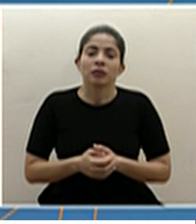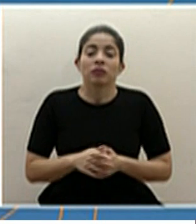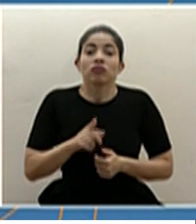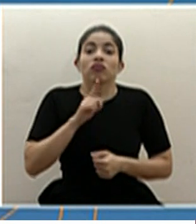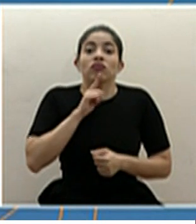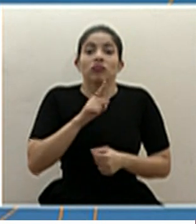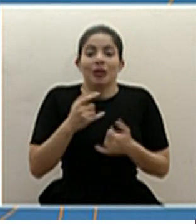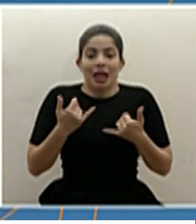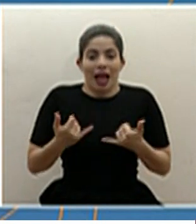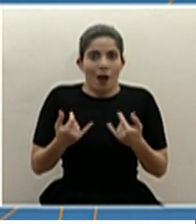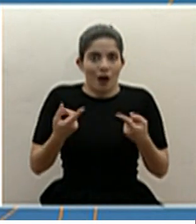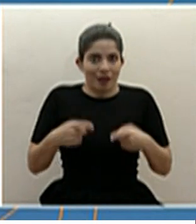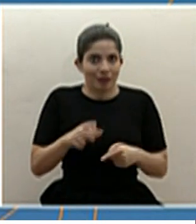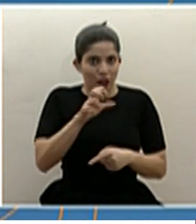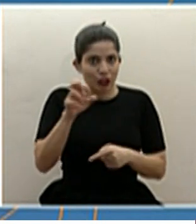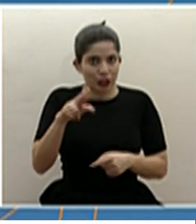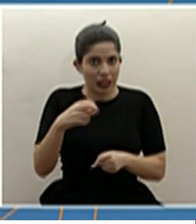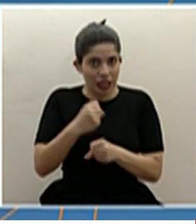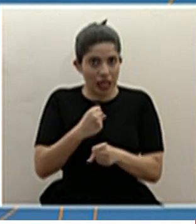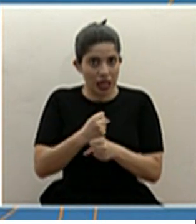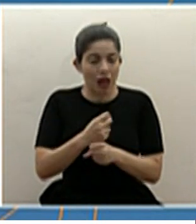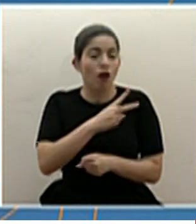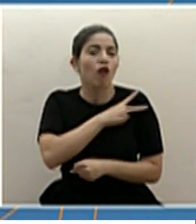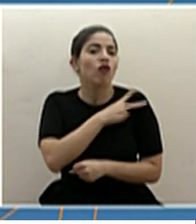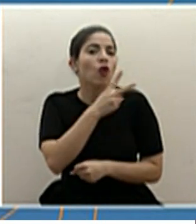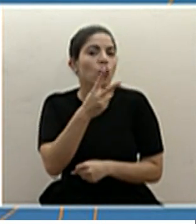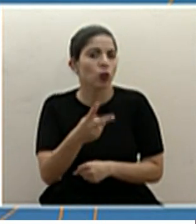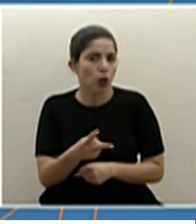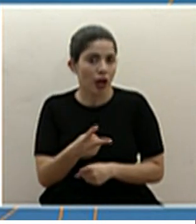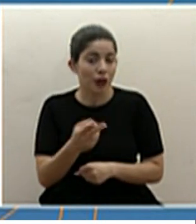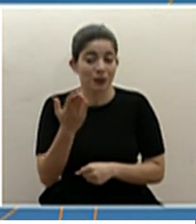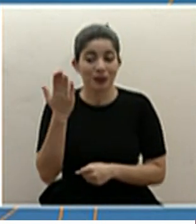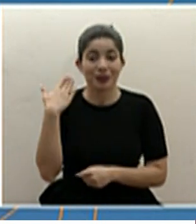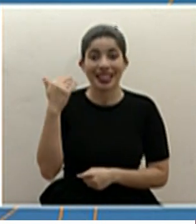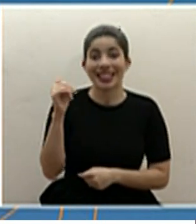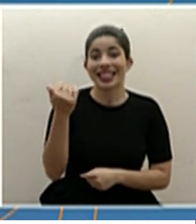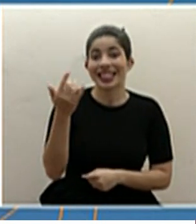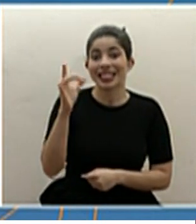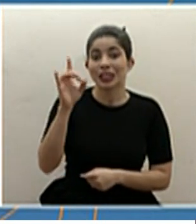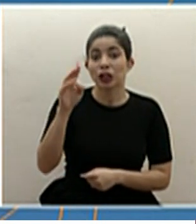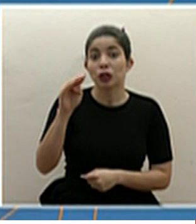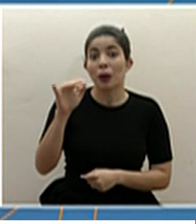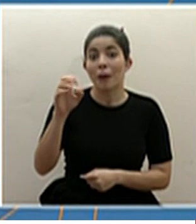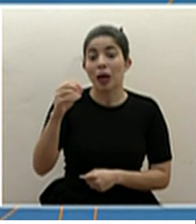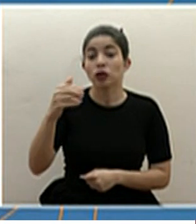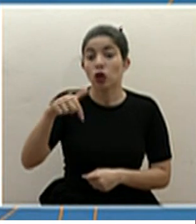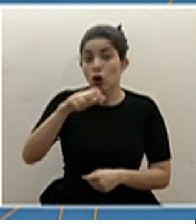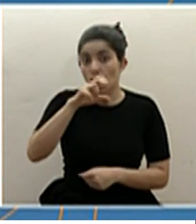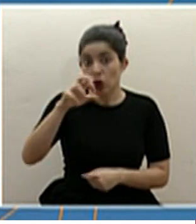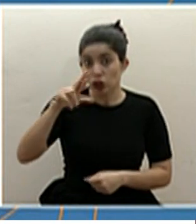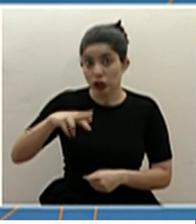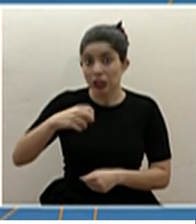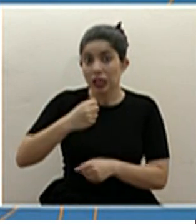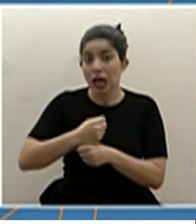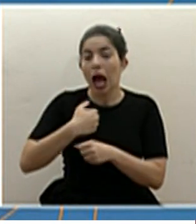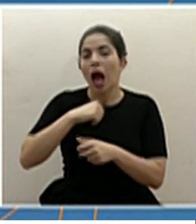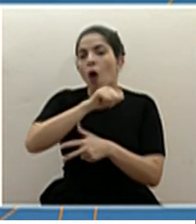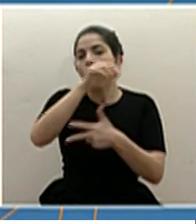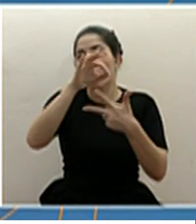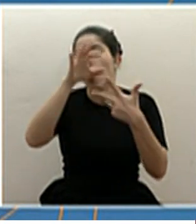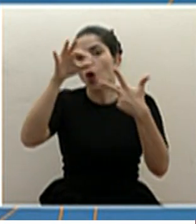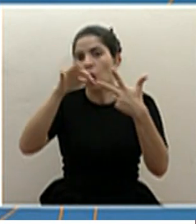realidad está operando en Costa Rica y es voluntario. Desde el 18 de mayo está operando en Costa Rica la opción